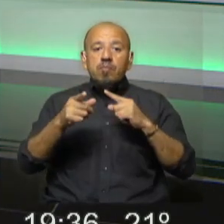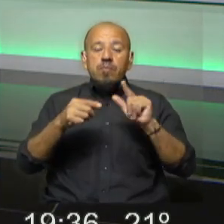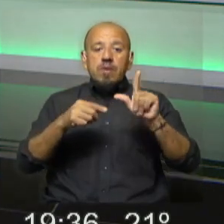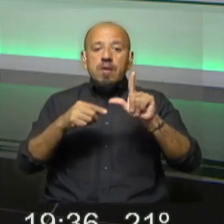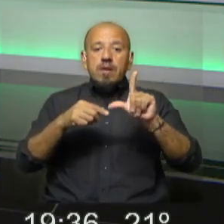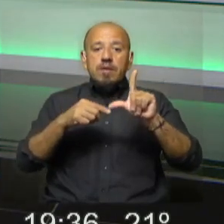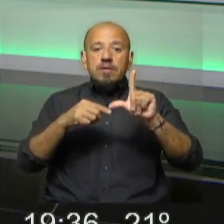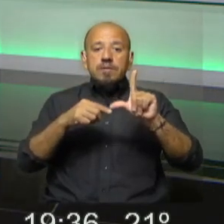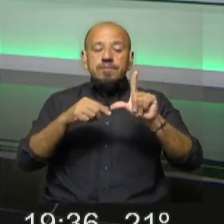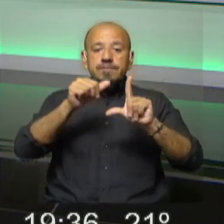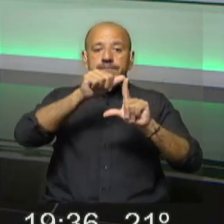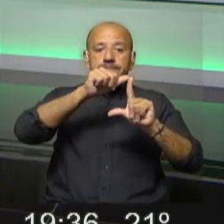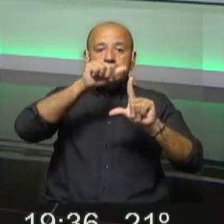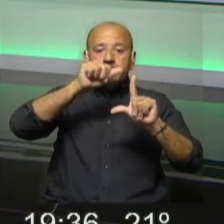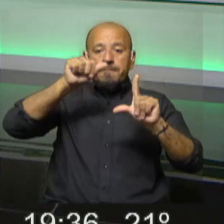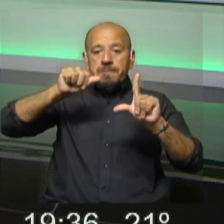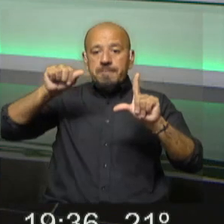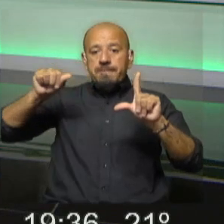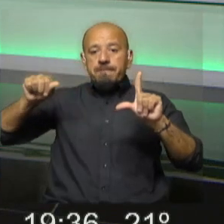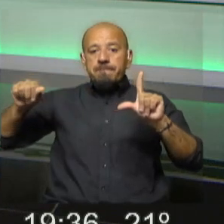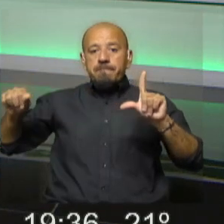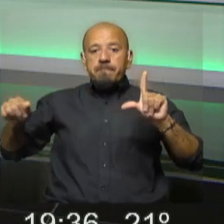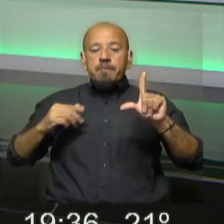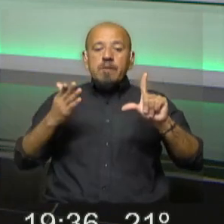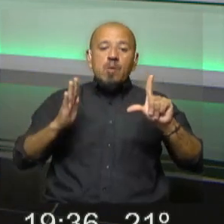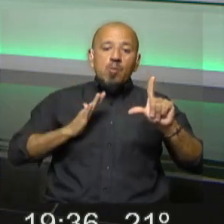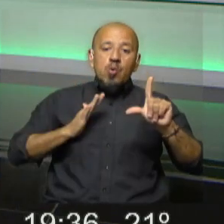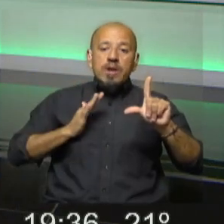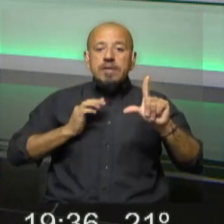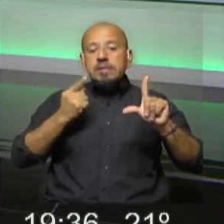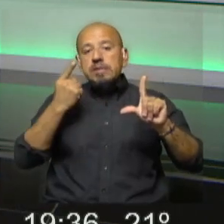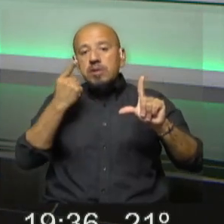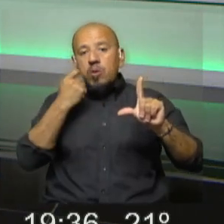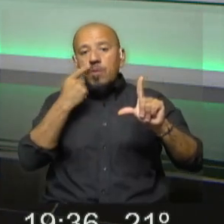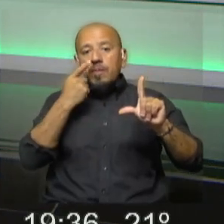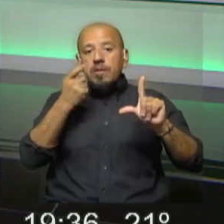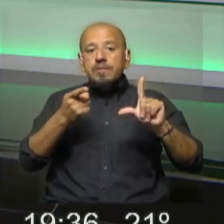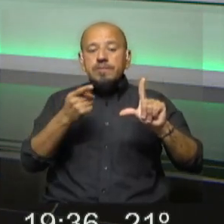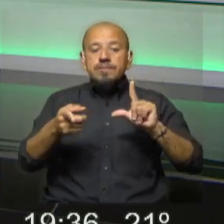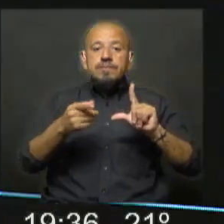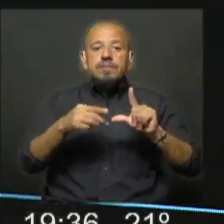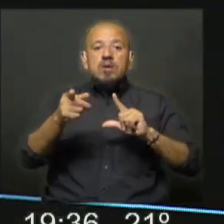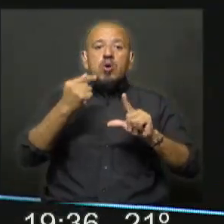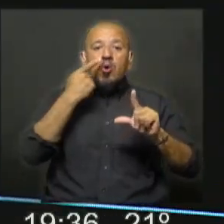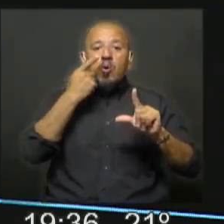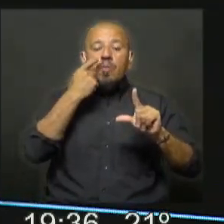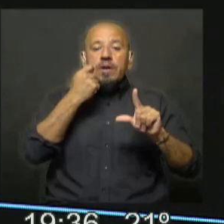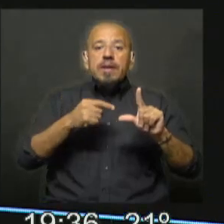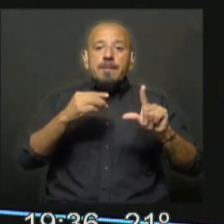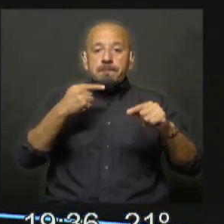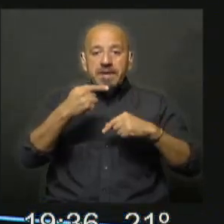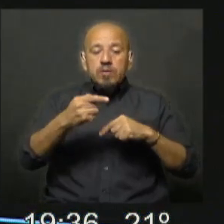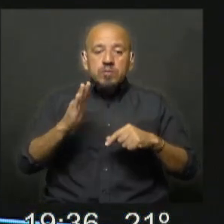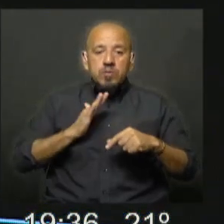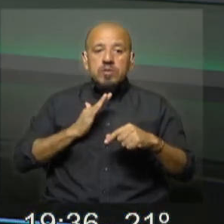la brecha entre la tasa de empleo de las mujeres y de los hombres. Agarramos la tasa de los hombres y le restamos la de las mujeres. Y esta es la evolución que